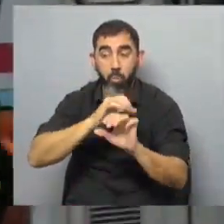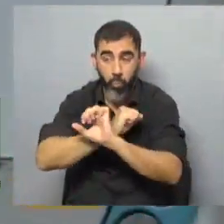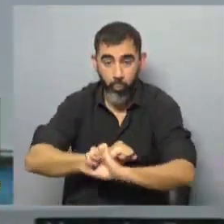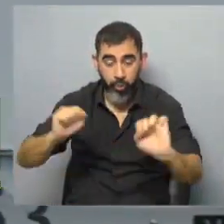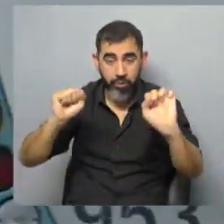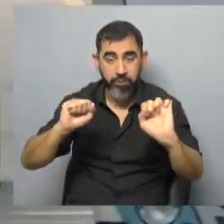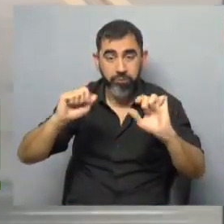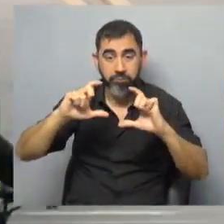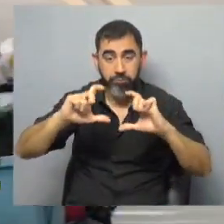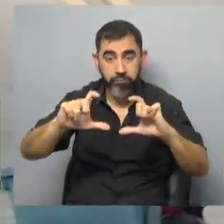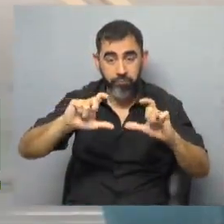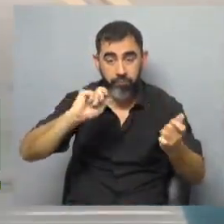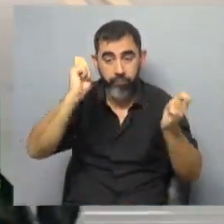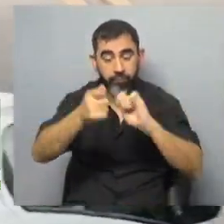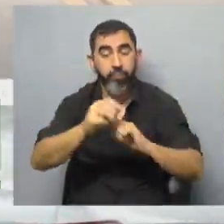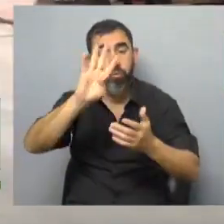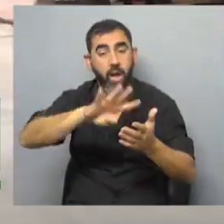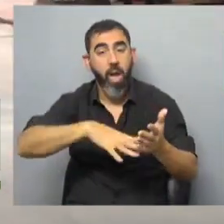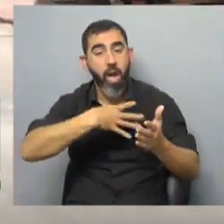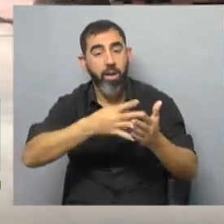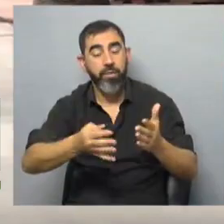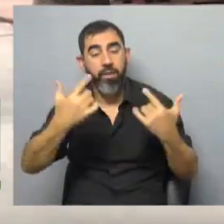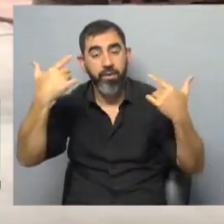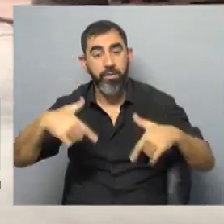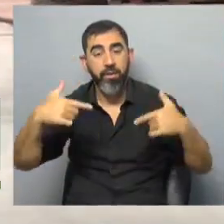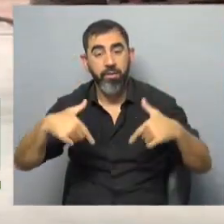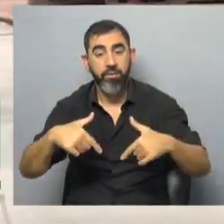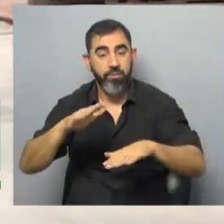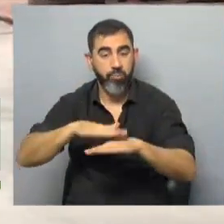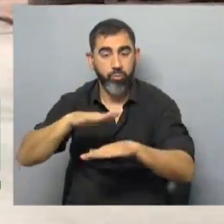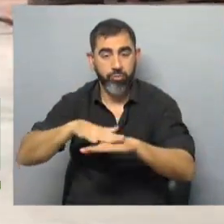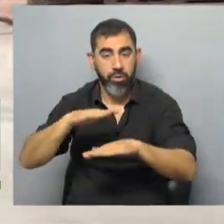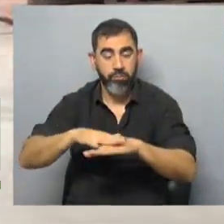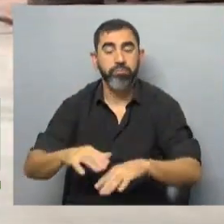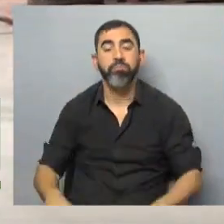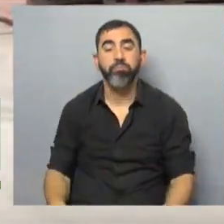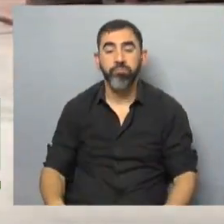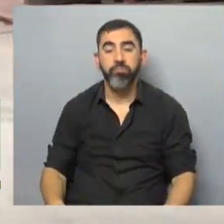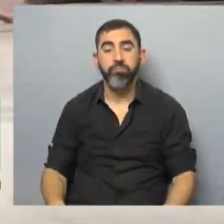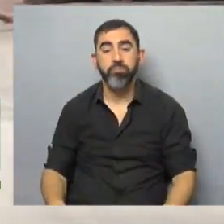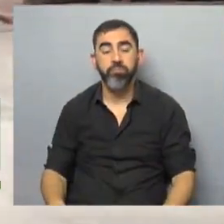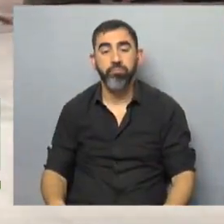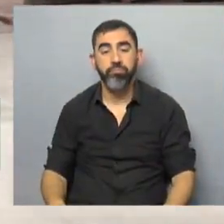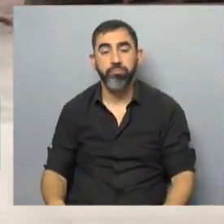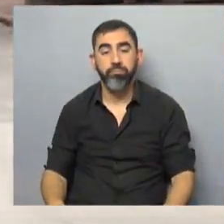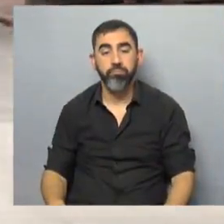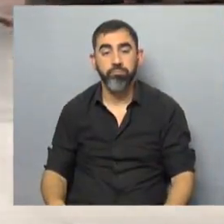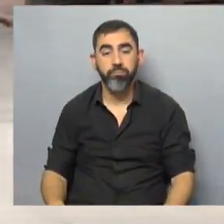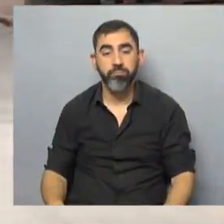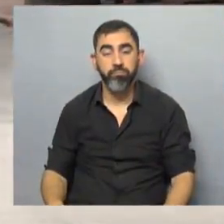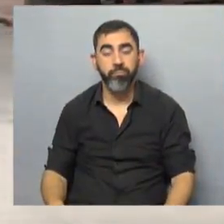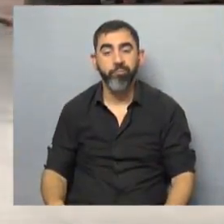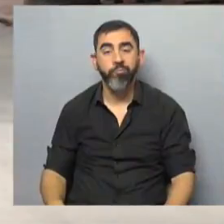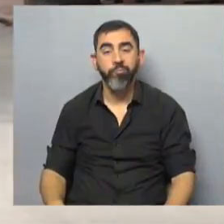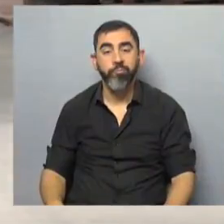de reempadronar, deben agendar con la intendencia correspondiente. Así que, bueno, un plazo más y de forma